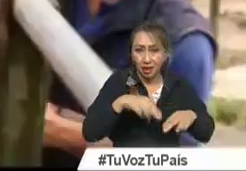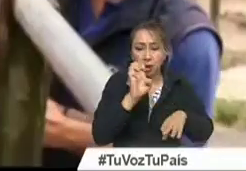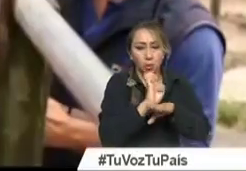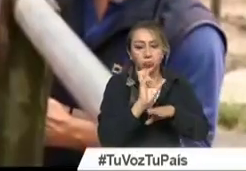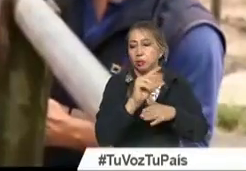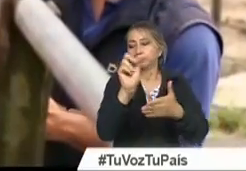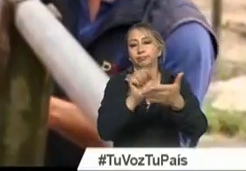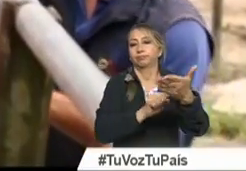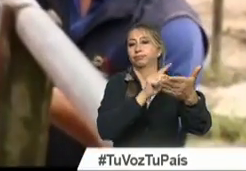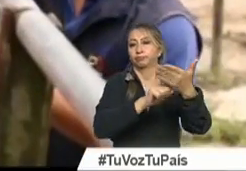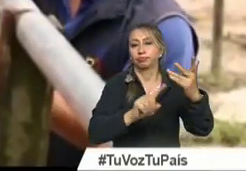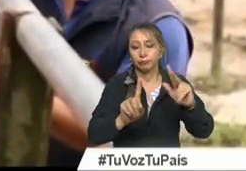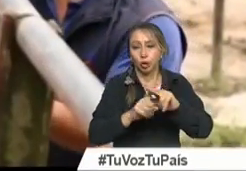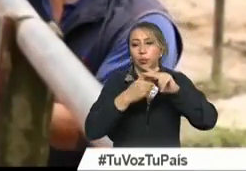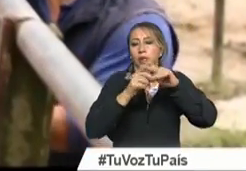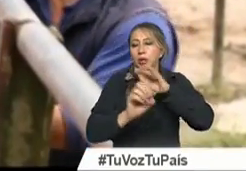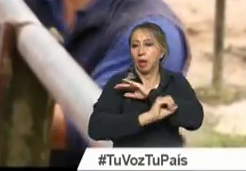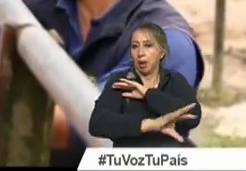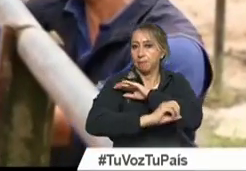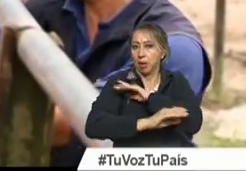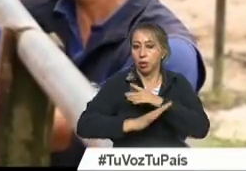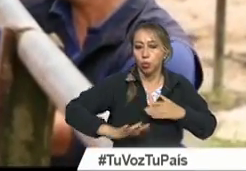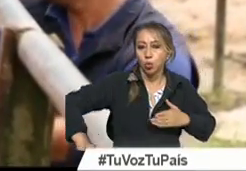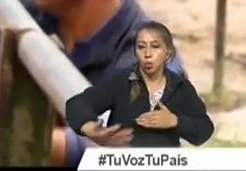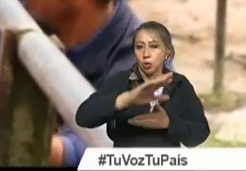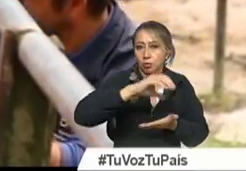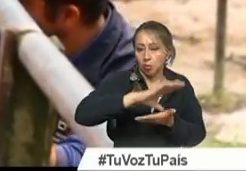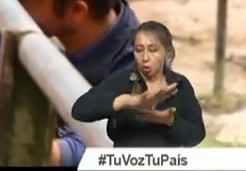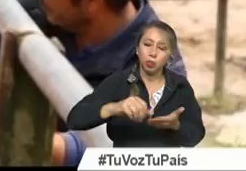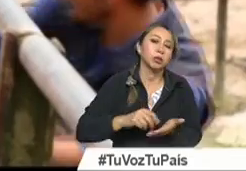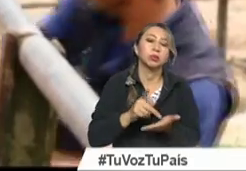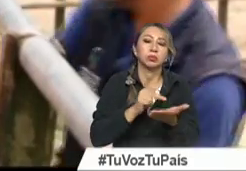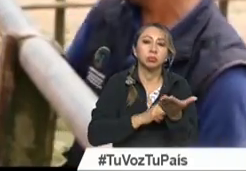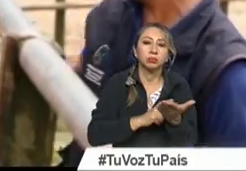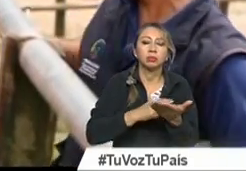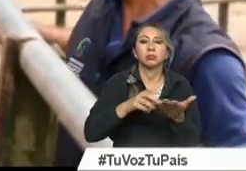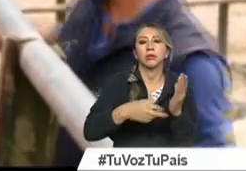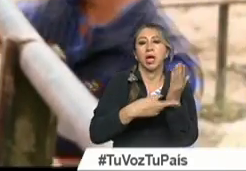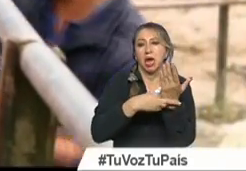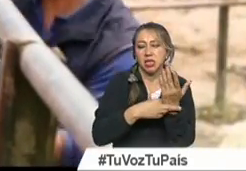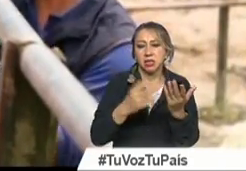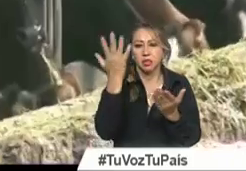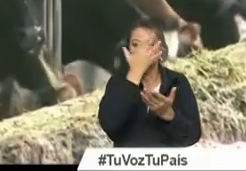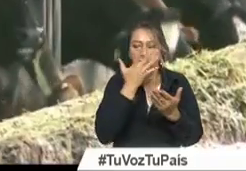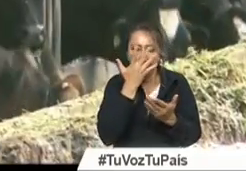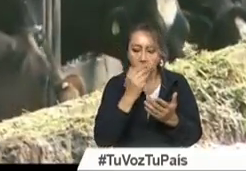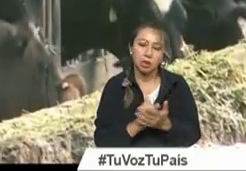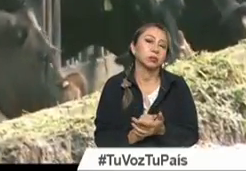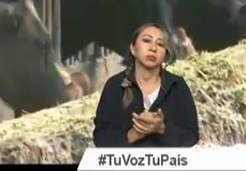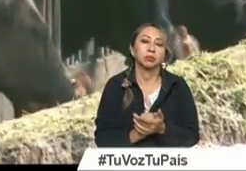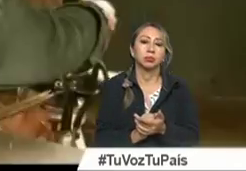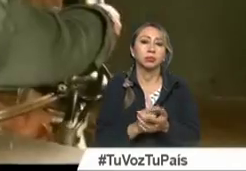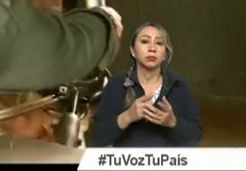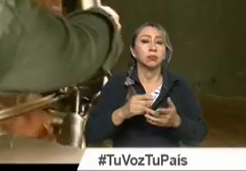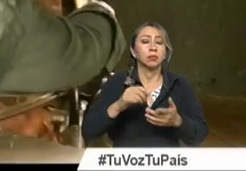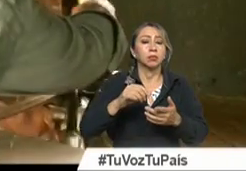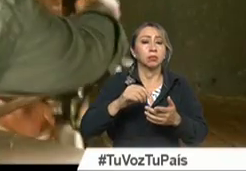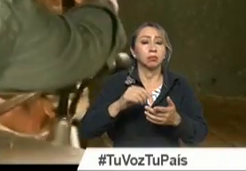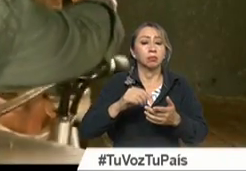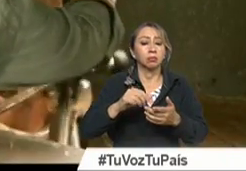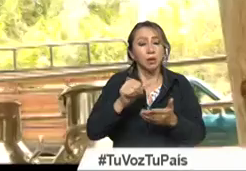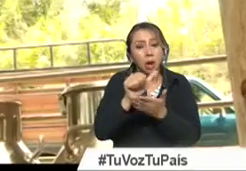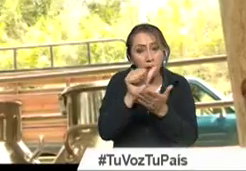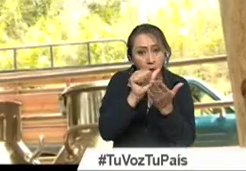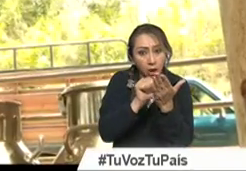de una nueva campaña de vacunación en las provincias de sucumbíos carchi imbabura y esmeraldas la agencia ecuatoriana de aseguramiento